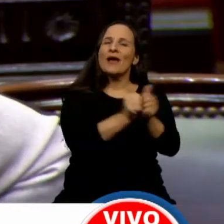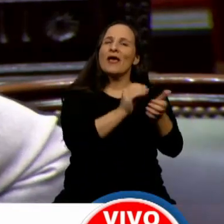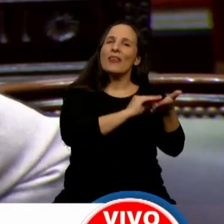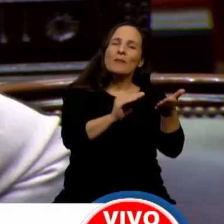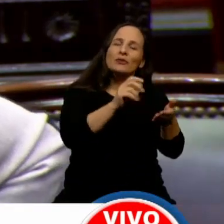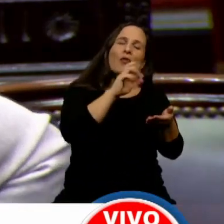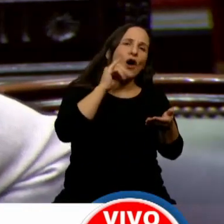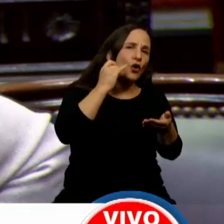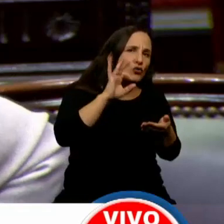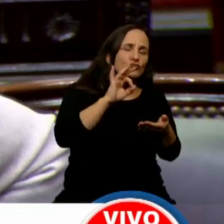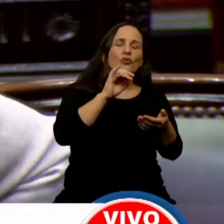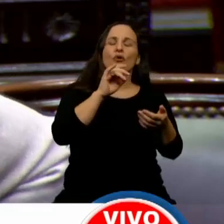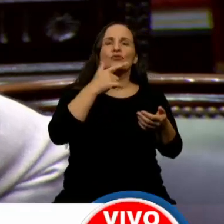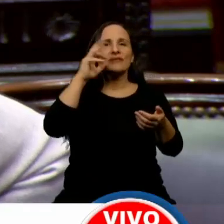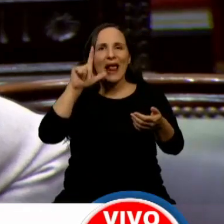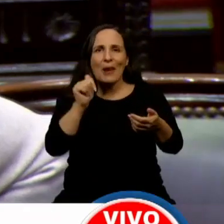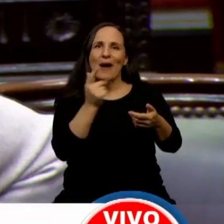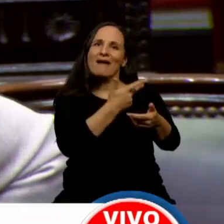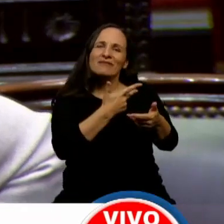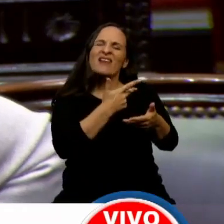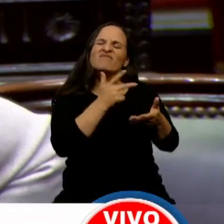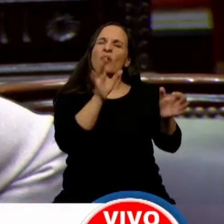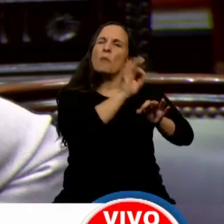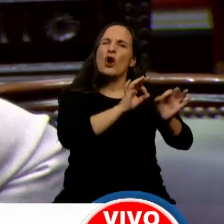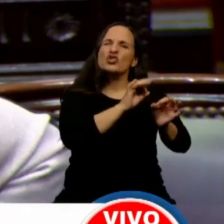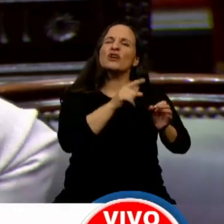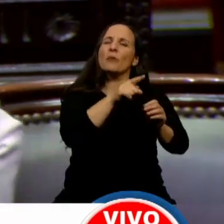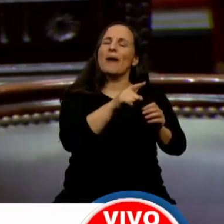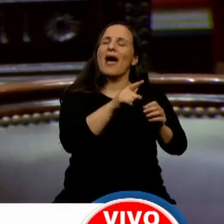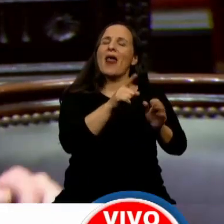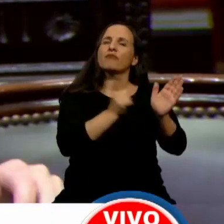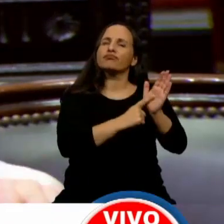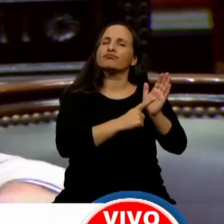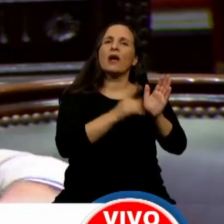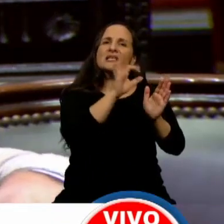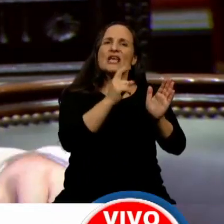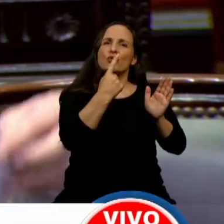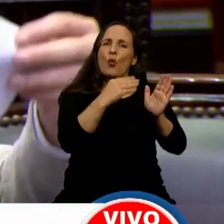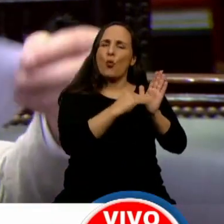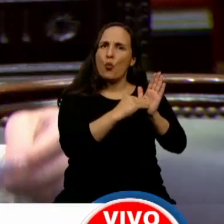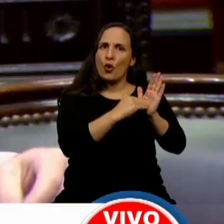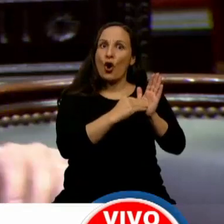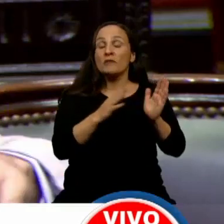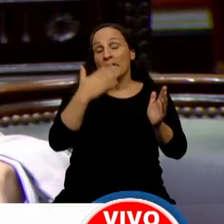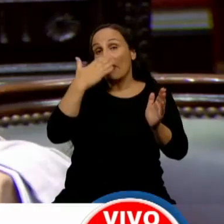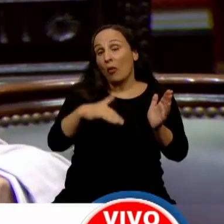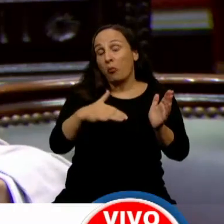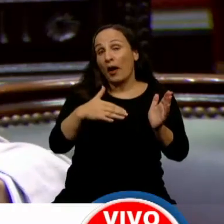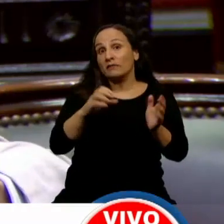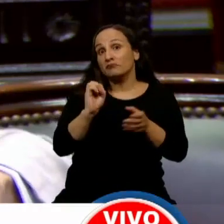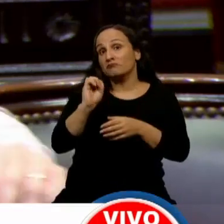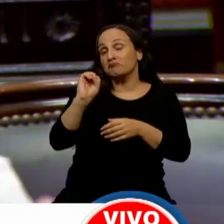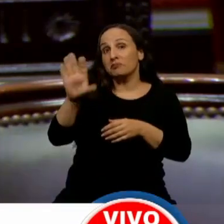diputado Selva, a presentar un proyecto de reglamentación del artículo 101. Así que después le paso